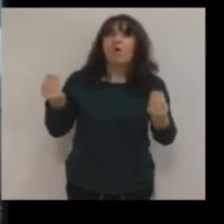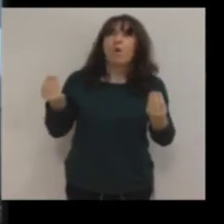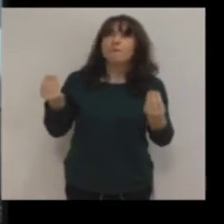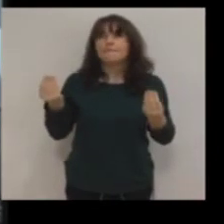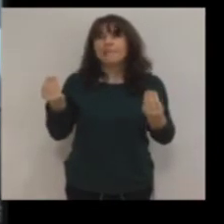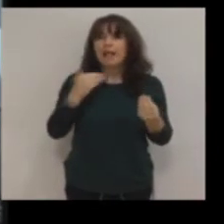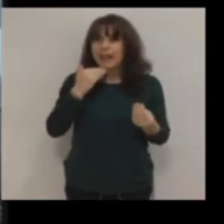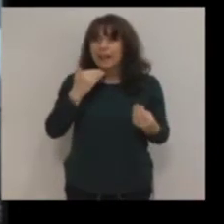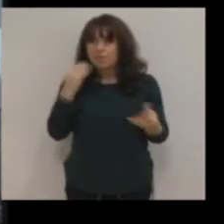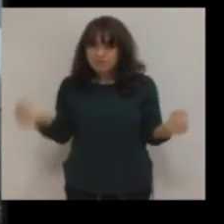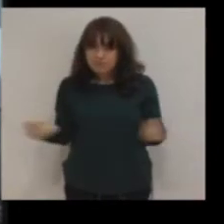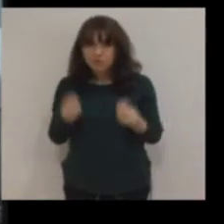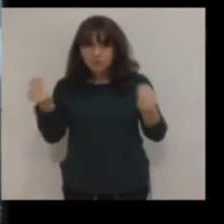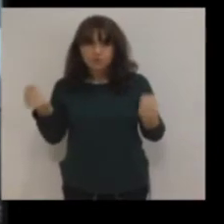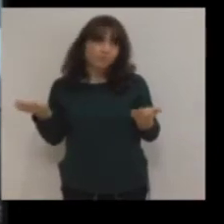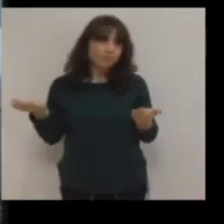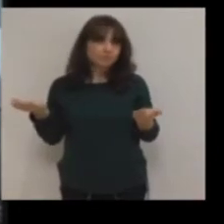relativa.